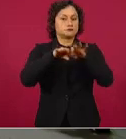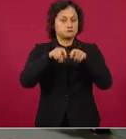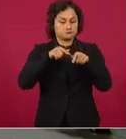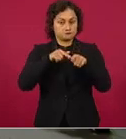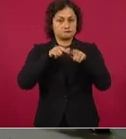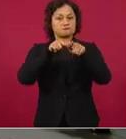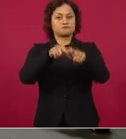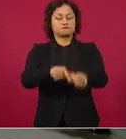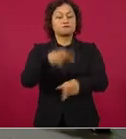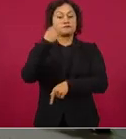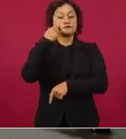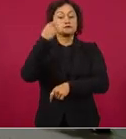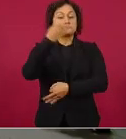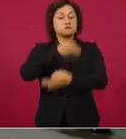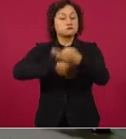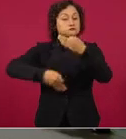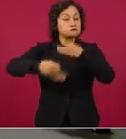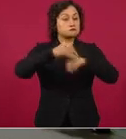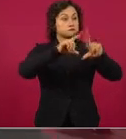estados